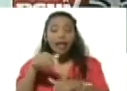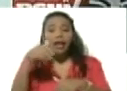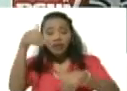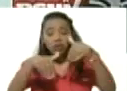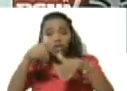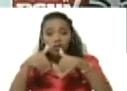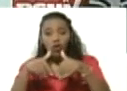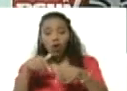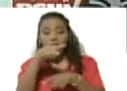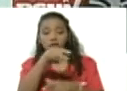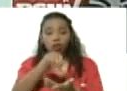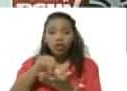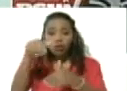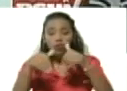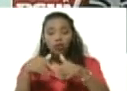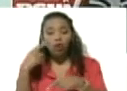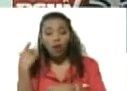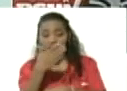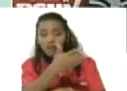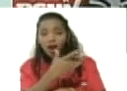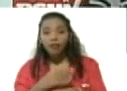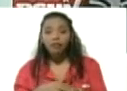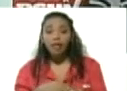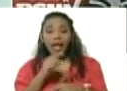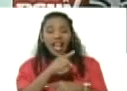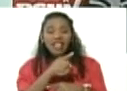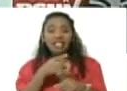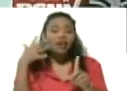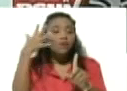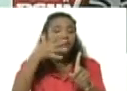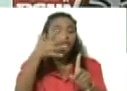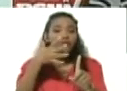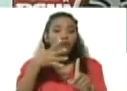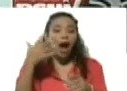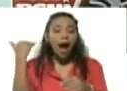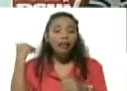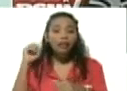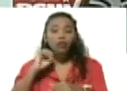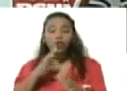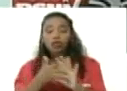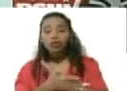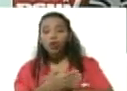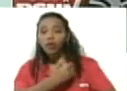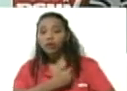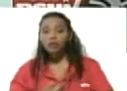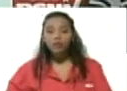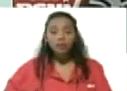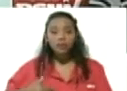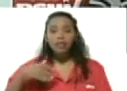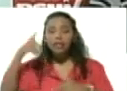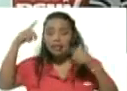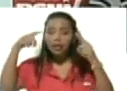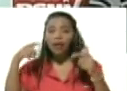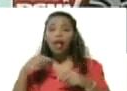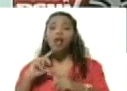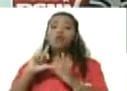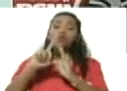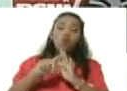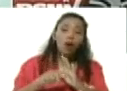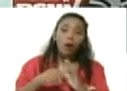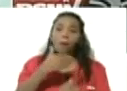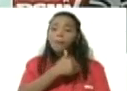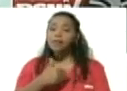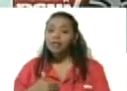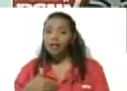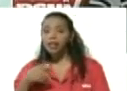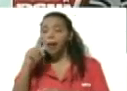pero nosotros, pues es una instrucción que viene del comandante Hugo Chávez, y luego el compañero presidente Nicolás Maduro,